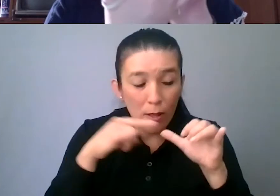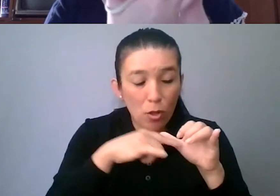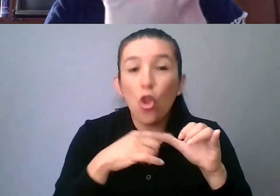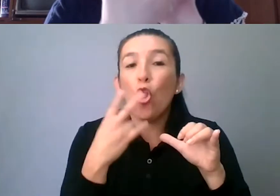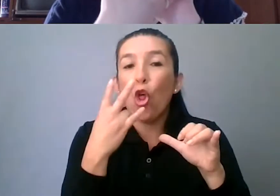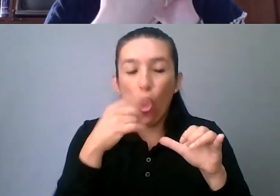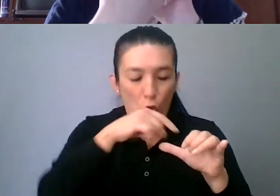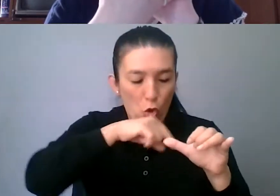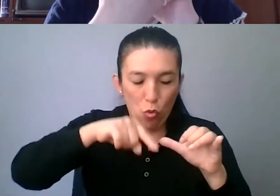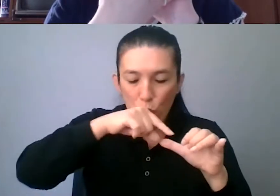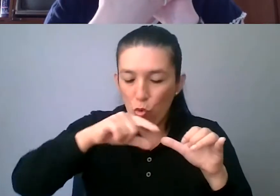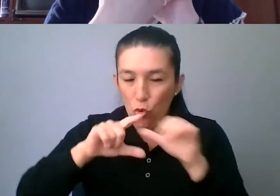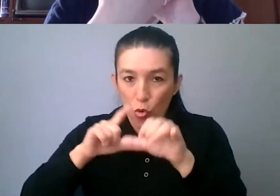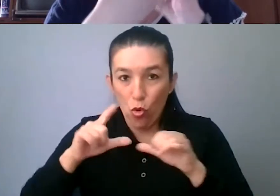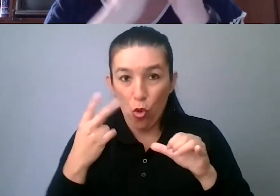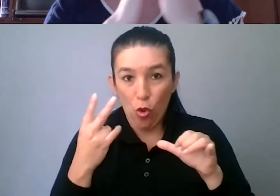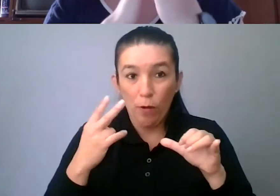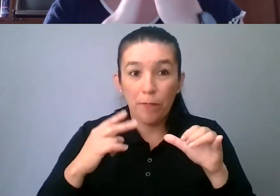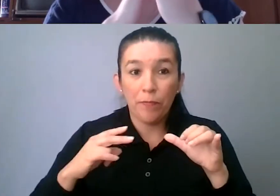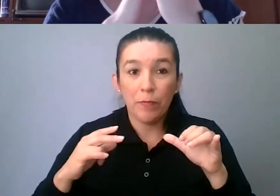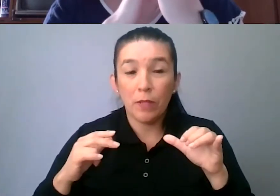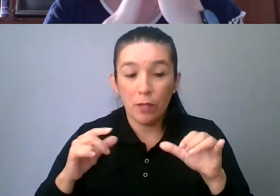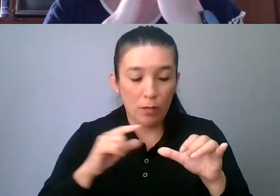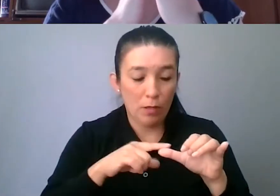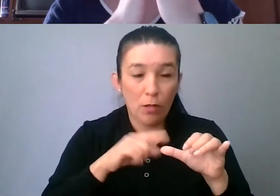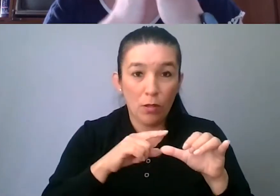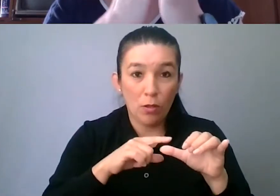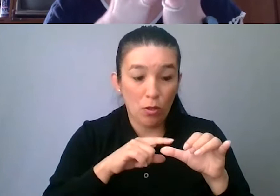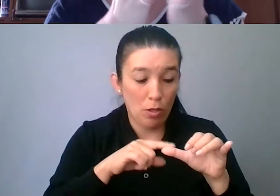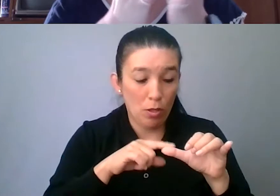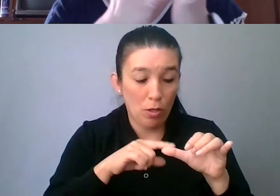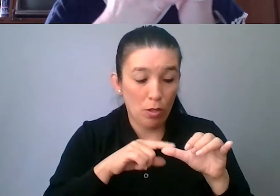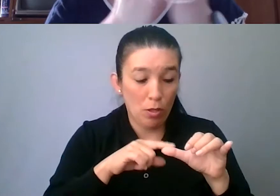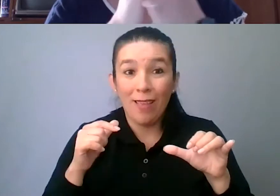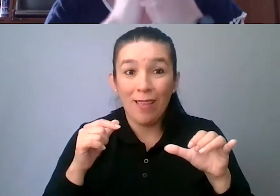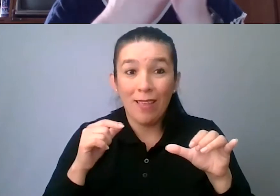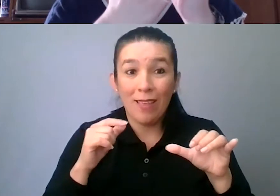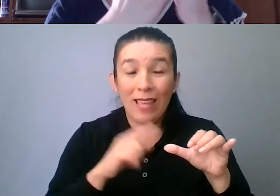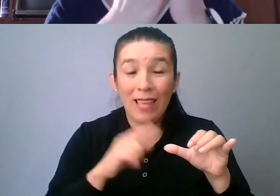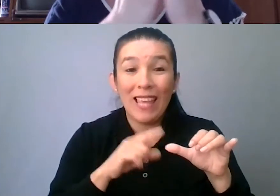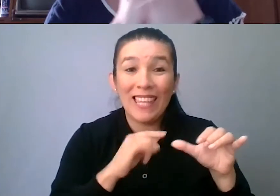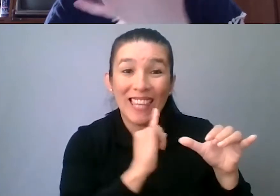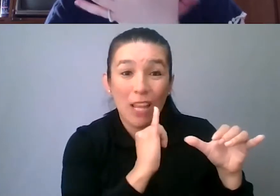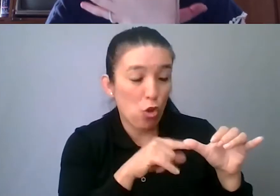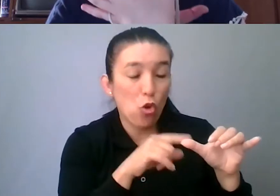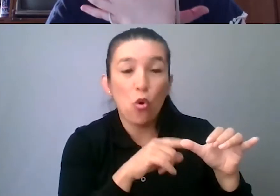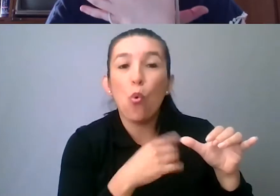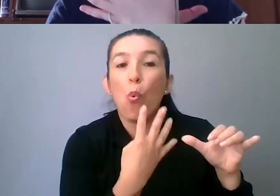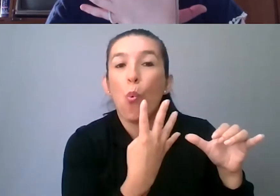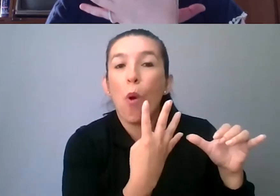dos cuerdas. Y en el pulgar izquierdo tienen cuatro cuerdas. Ahí del pulgar izquierdo.